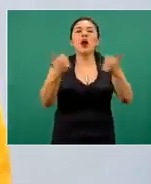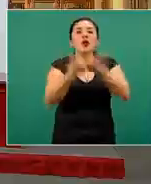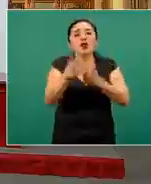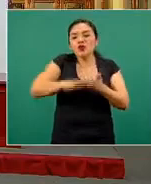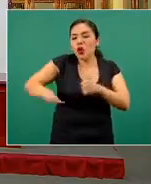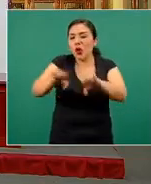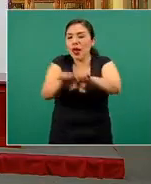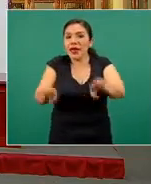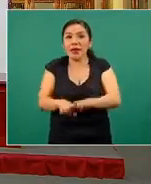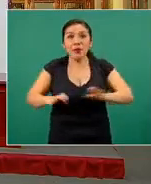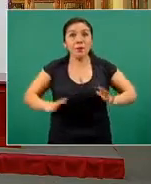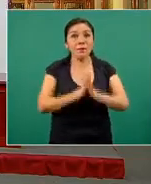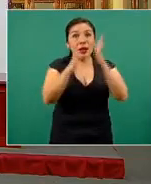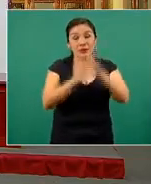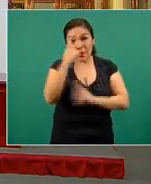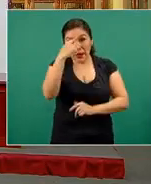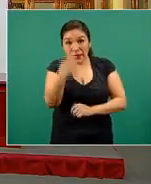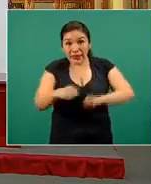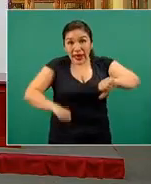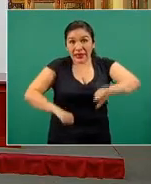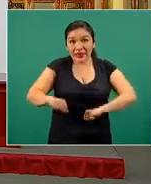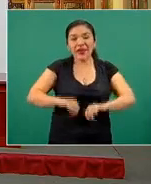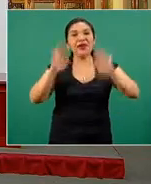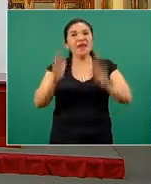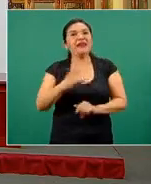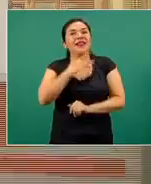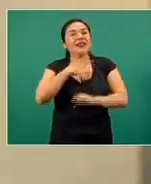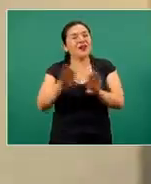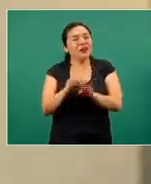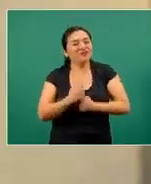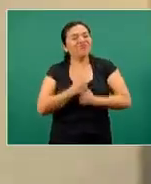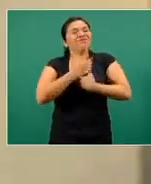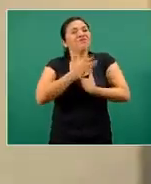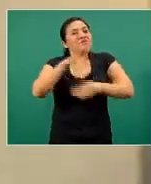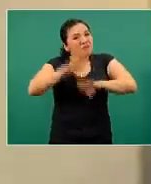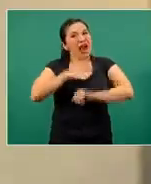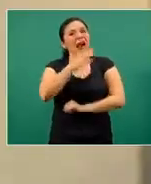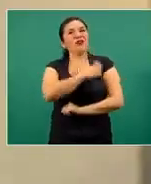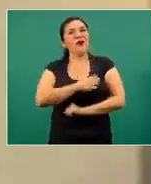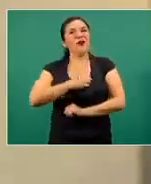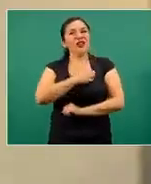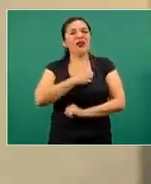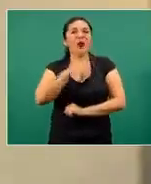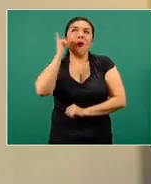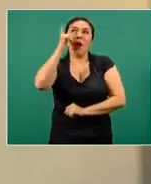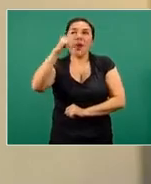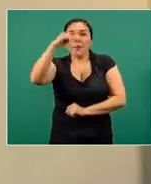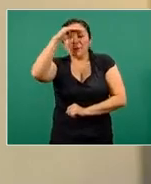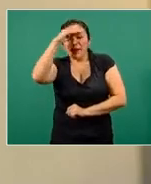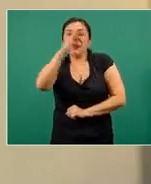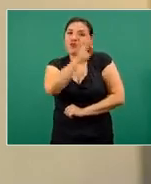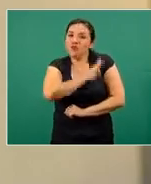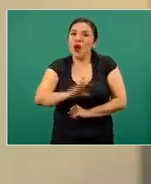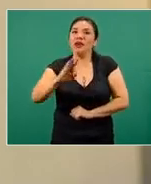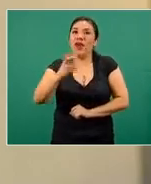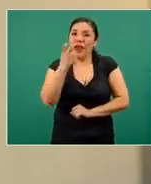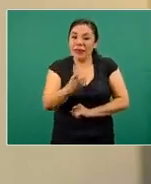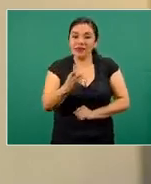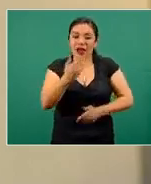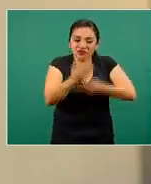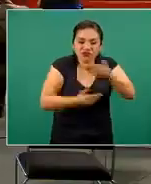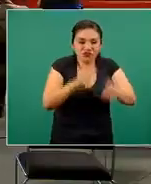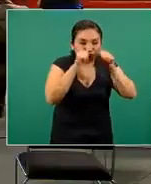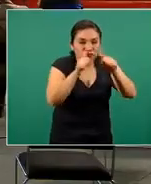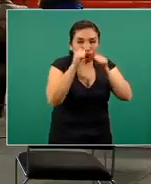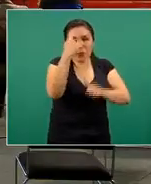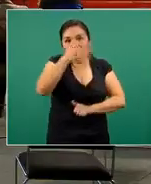que participamos en esta actividad, pues hemos recargado pilas y estamos muy contentos y esperanzados de poder tener este servicio